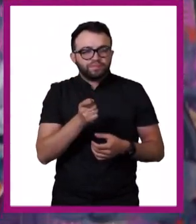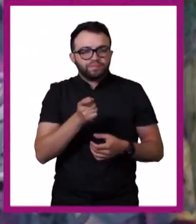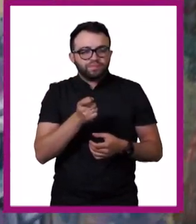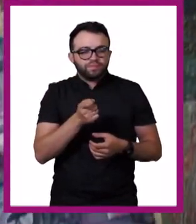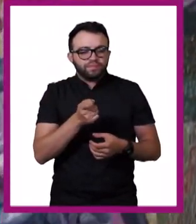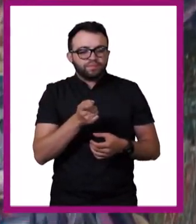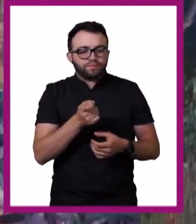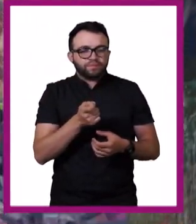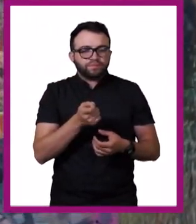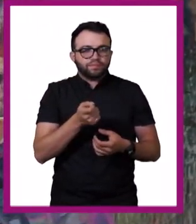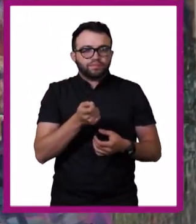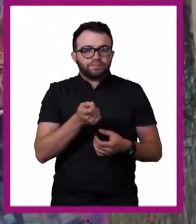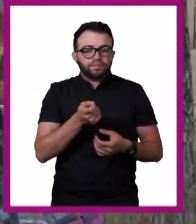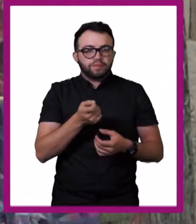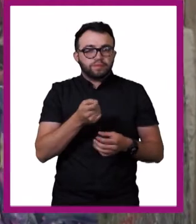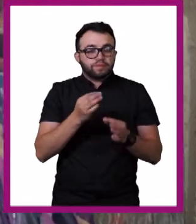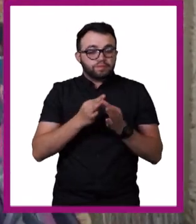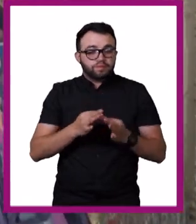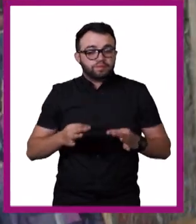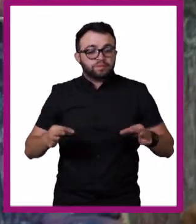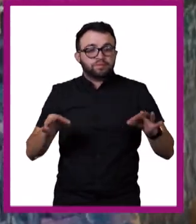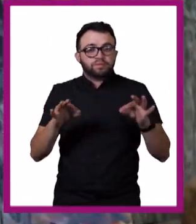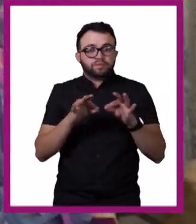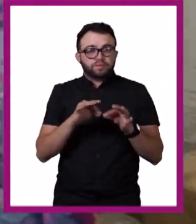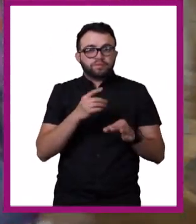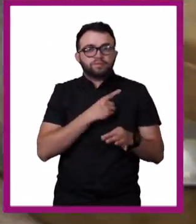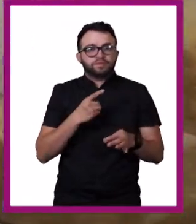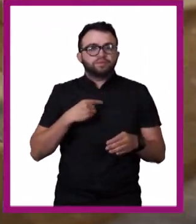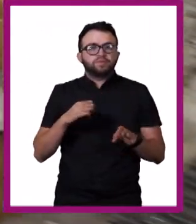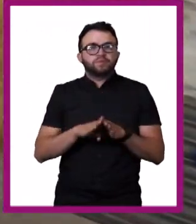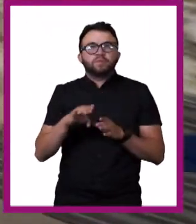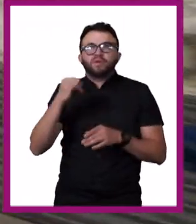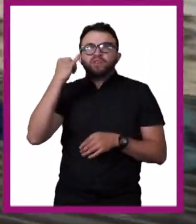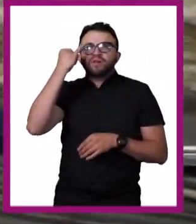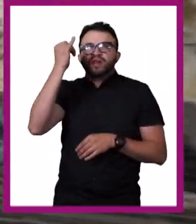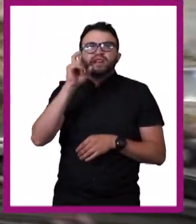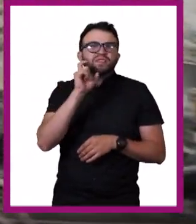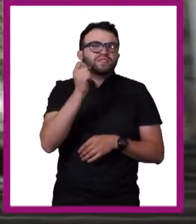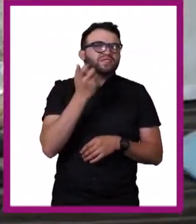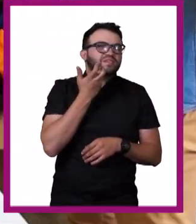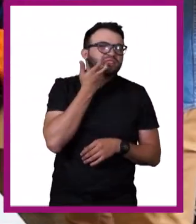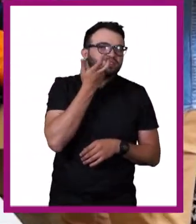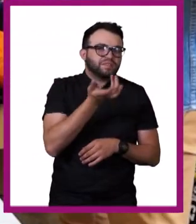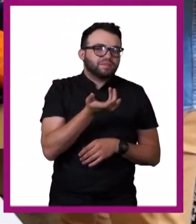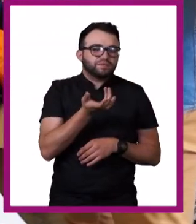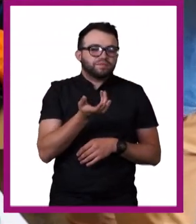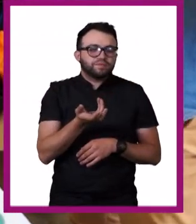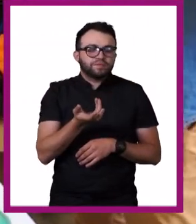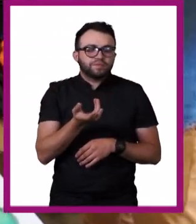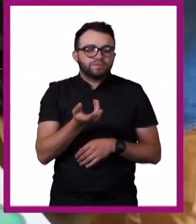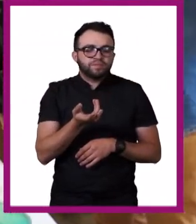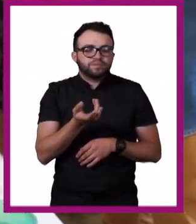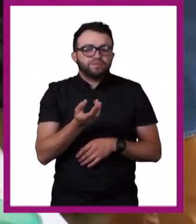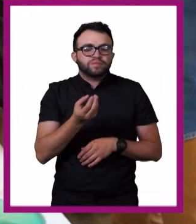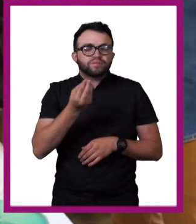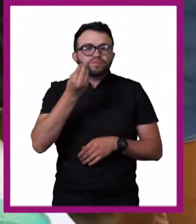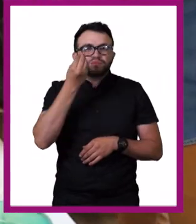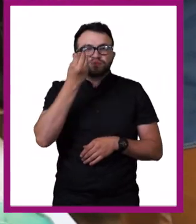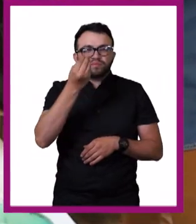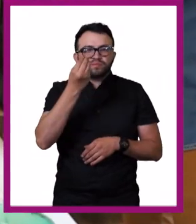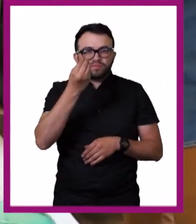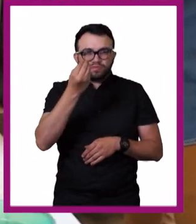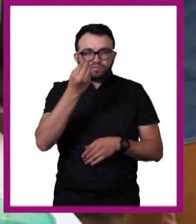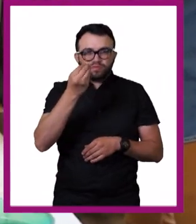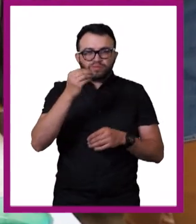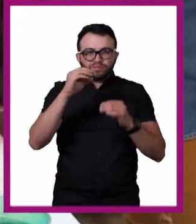digamos, que es fundamental es tener como una idea de lo que queremos. Todas las pirámides, muchas de las pirámides